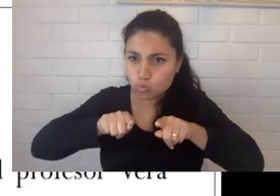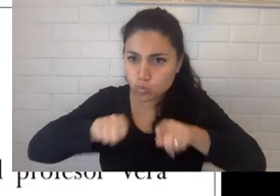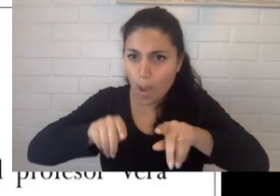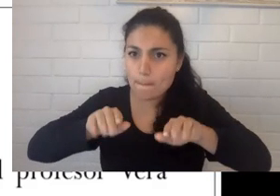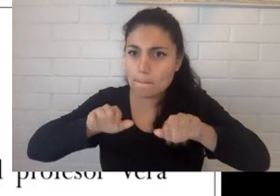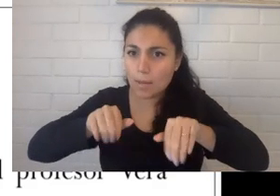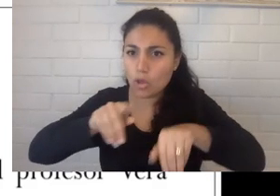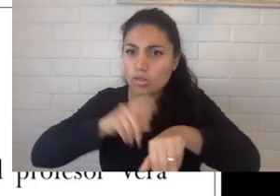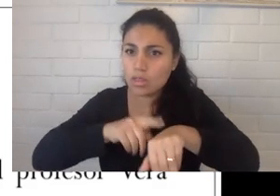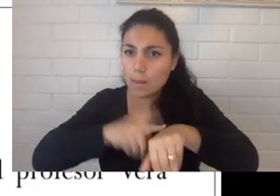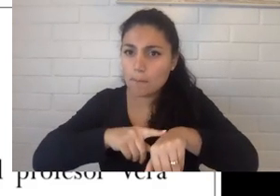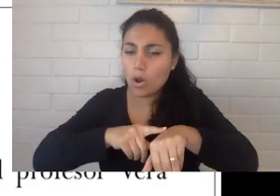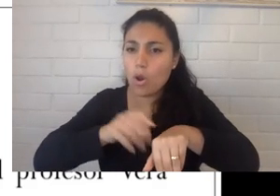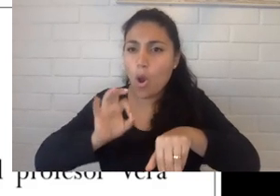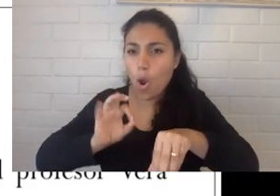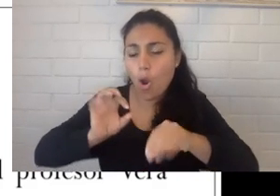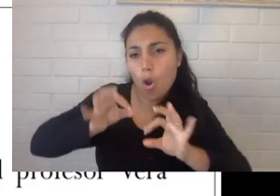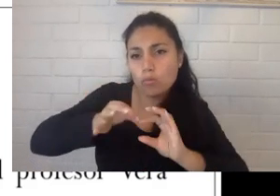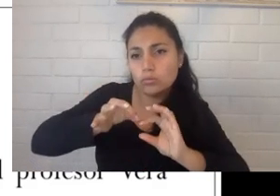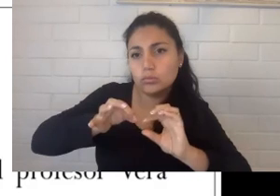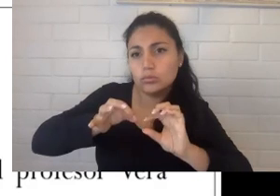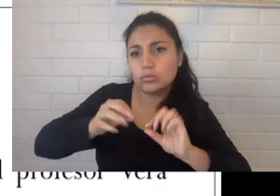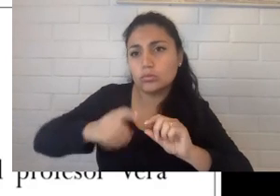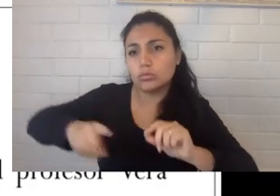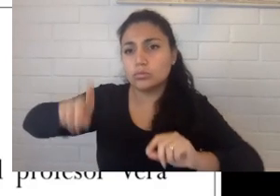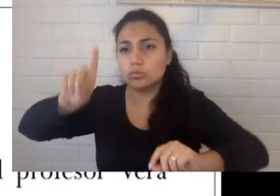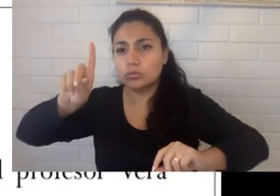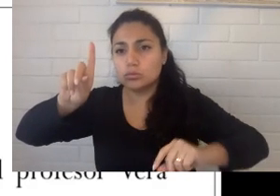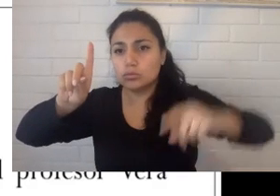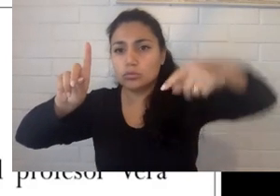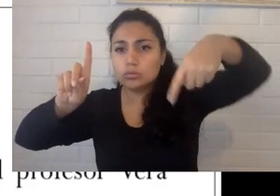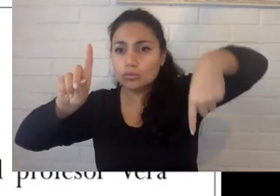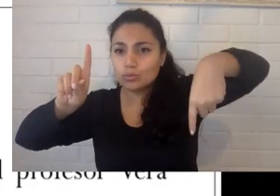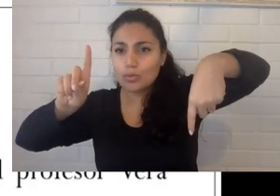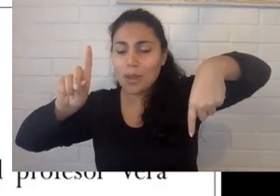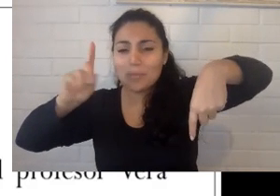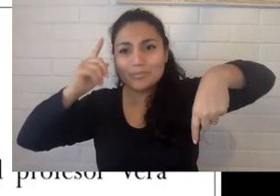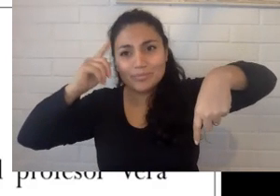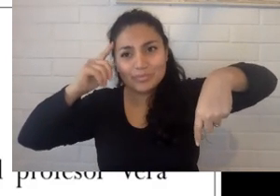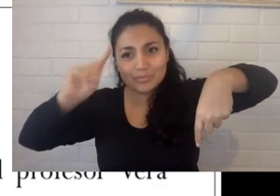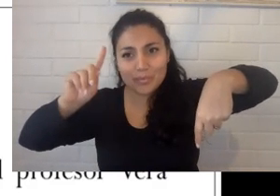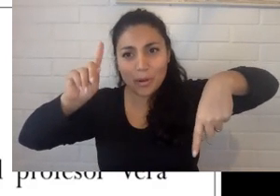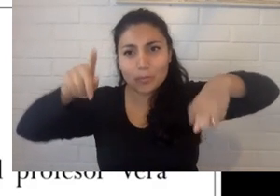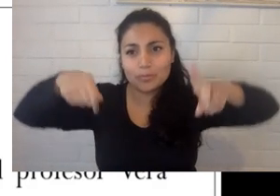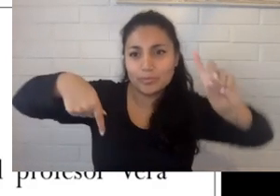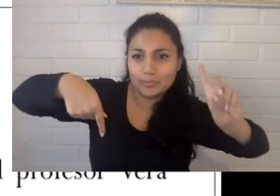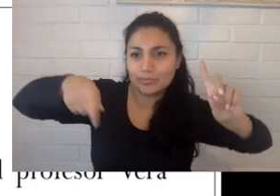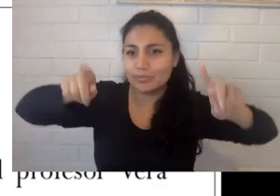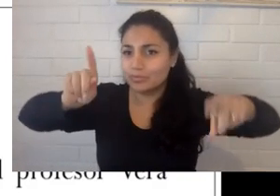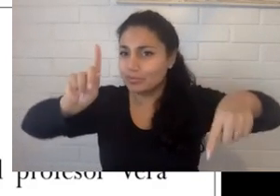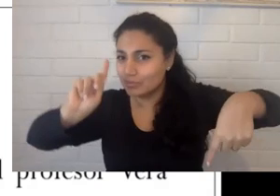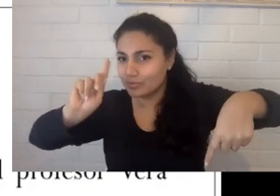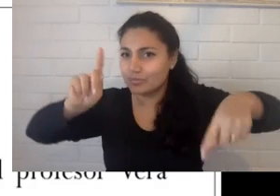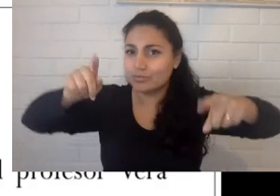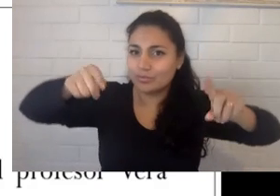O asimétricamente coordinadas. Yo puedo tener mi dedo hacia arriba, mi dedo hacia abajo, pero cada vez que lo hago, cada uno de los dedos